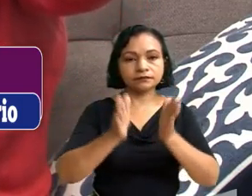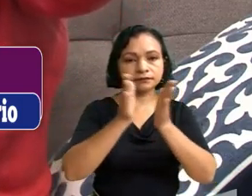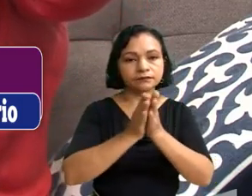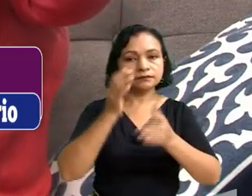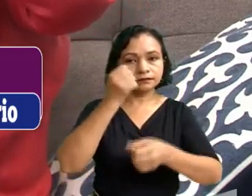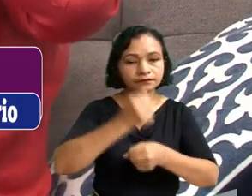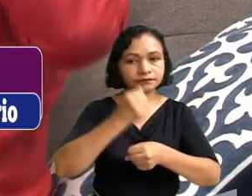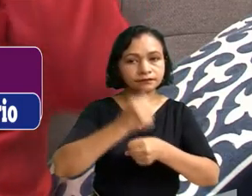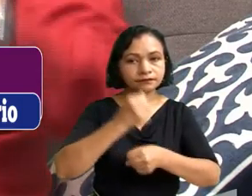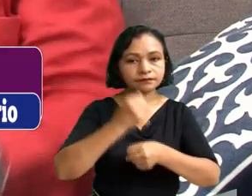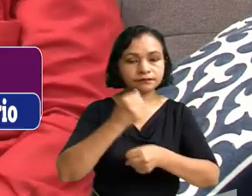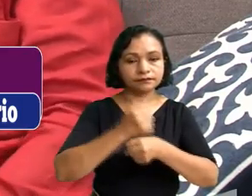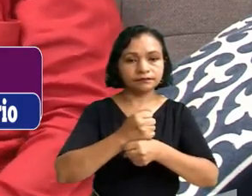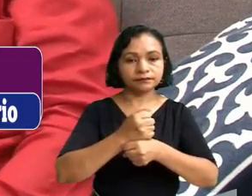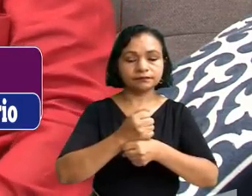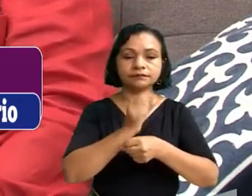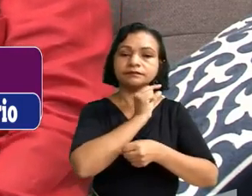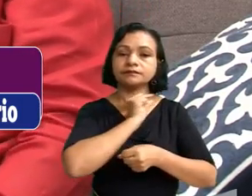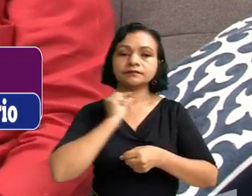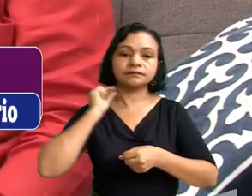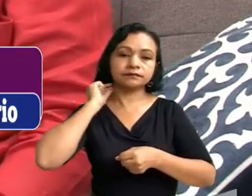con diácono